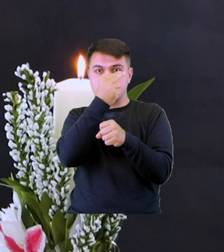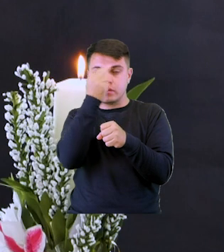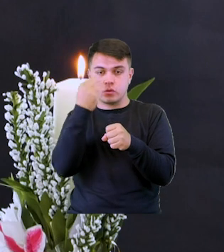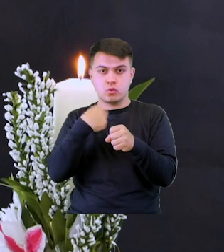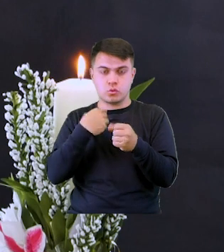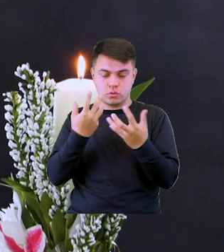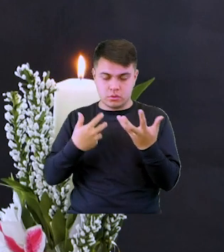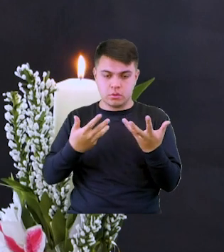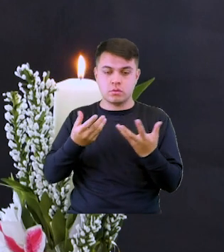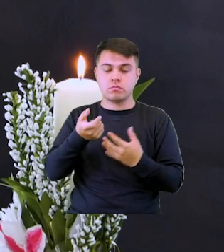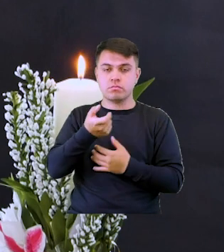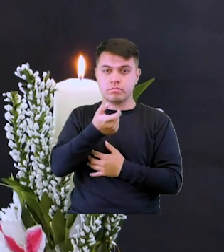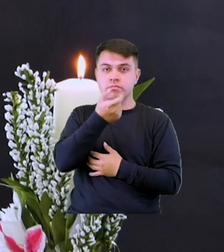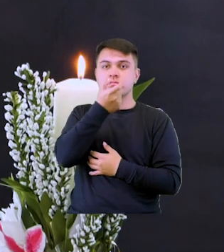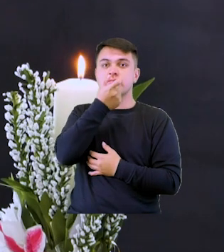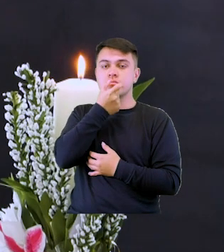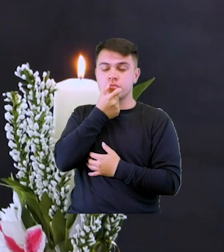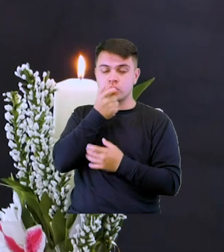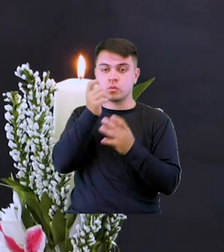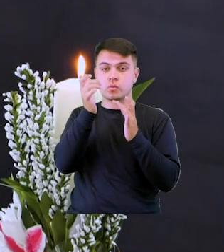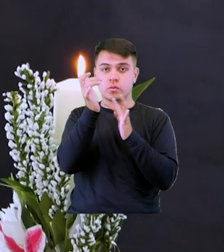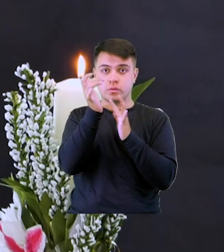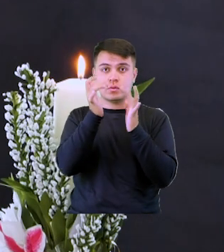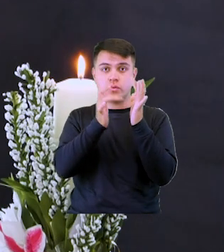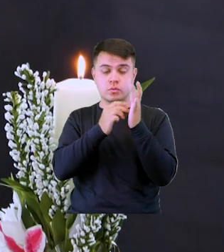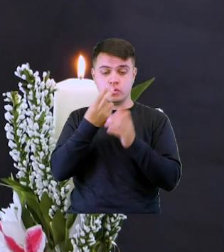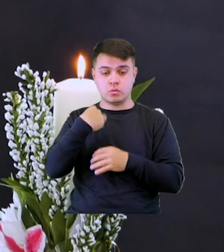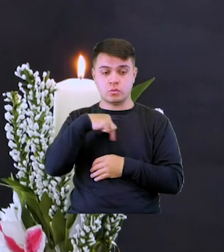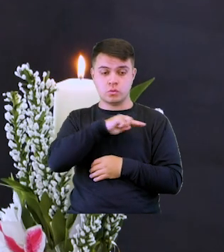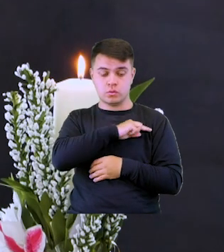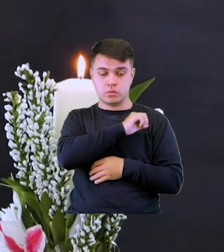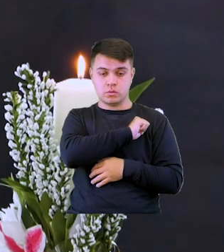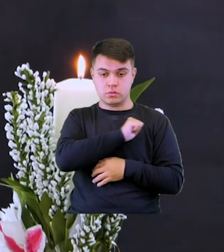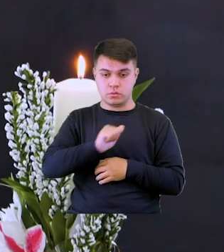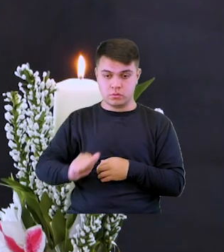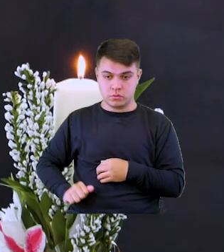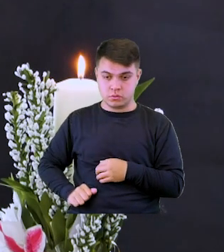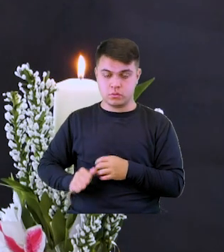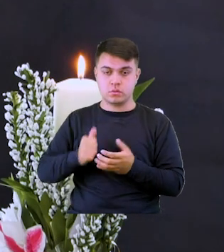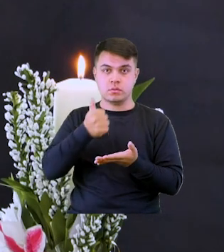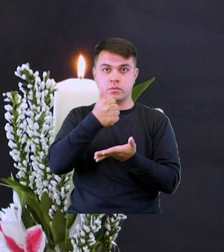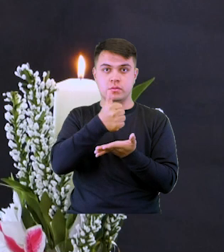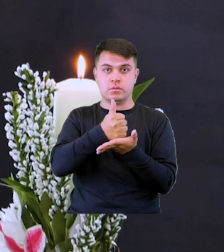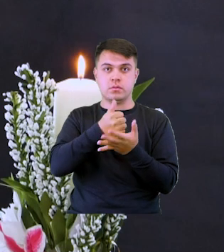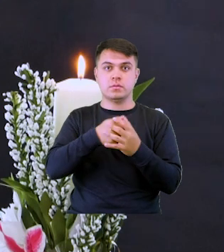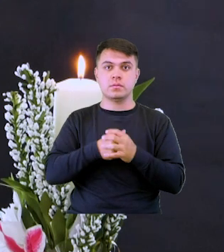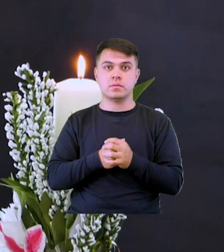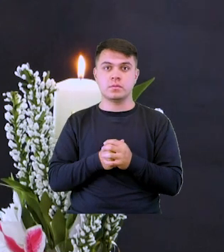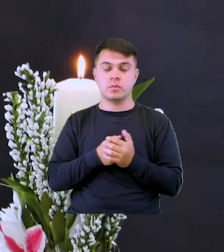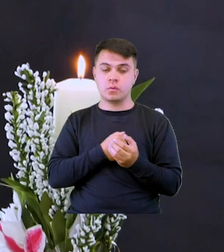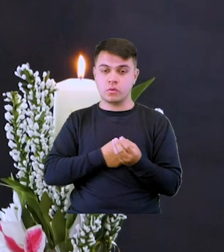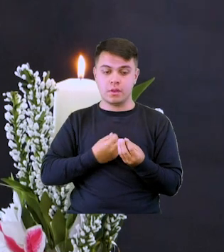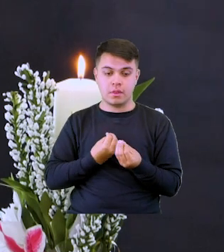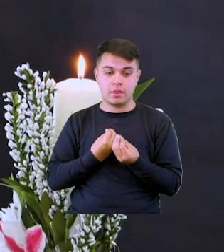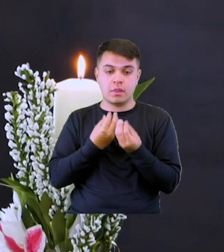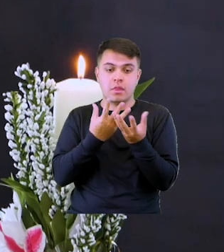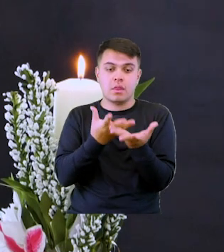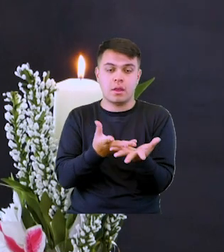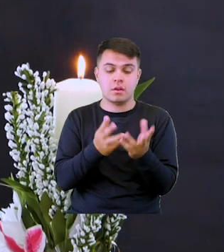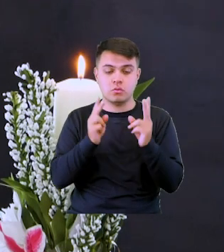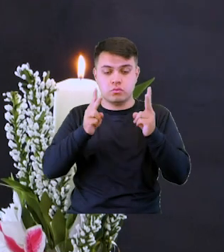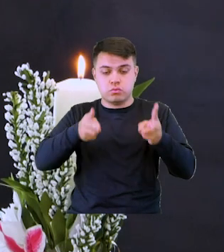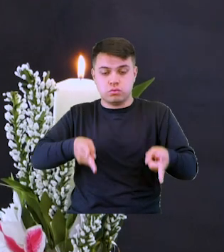y sangre hemos comulgado, por Jesucristo nuestro Señor. Amén. Concédele, Señor,